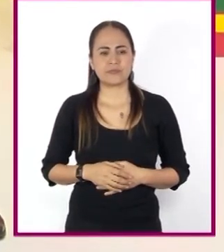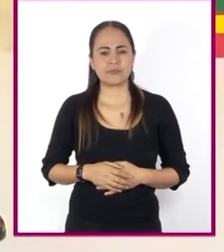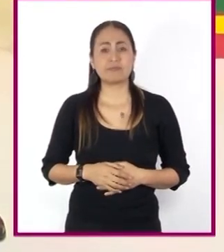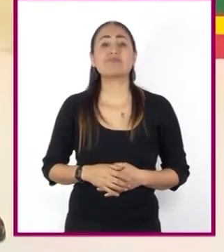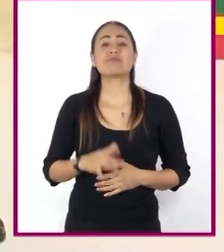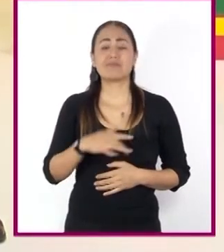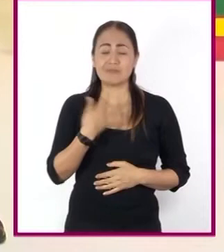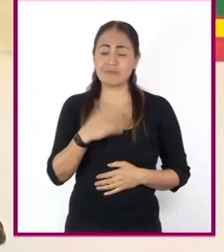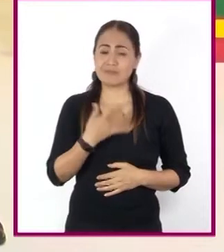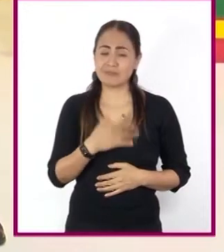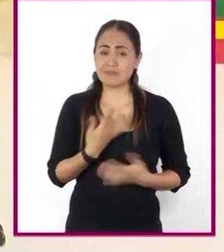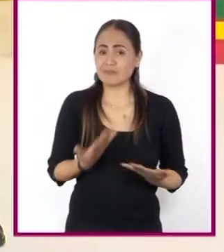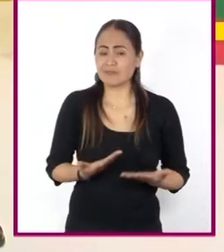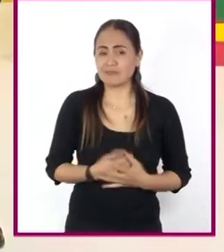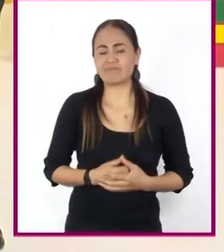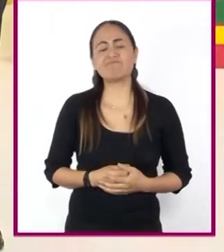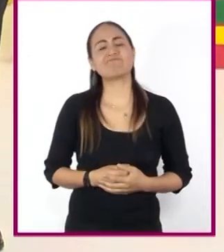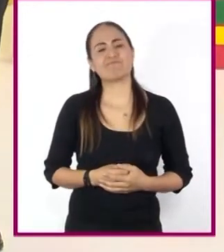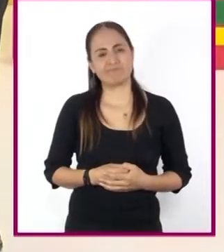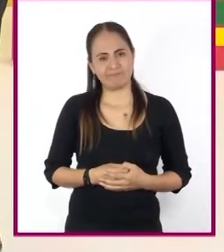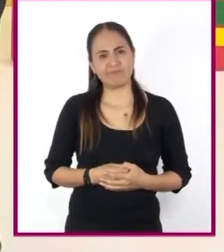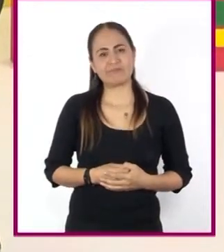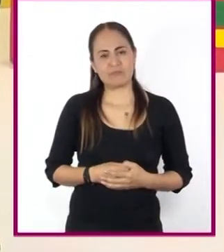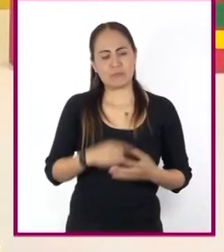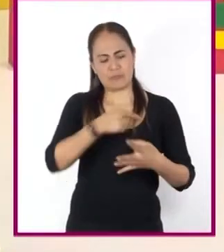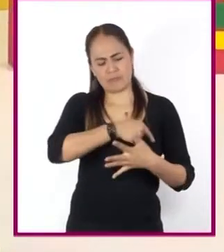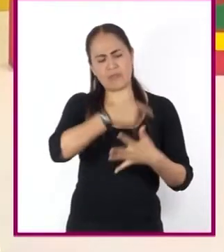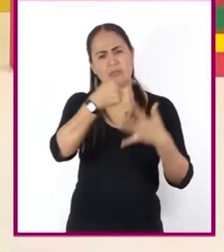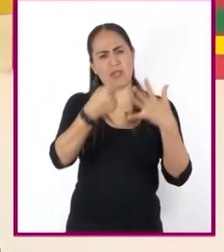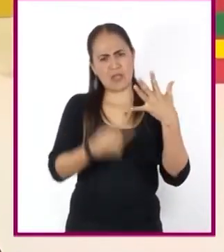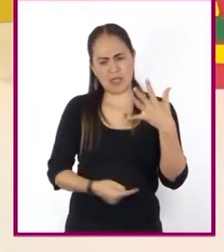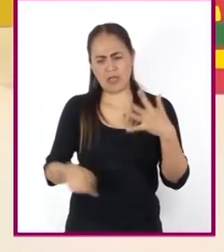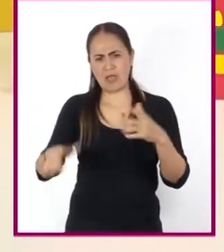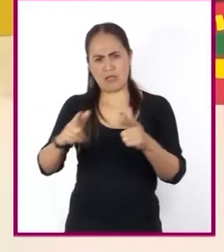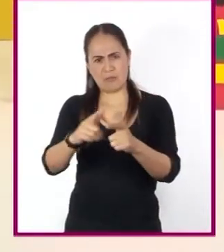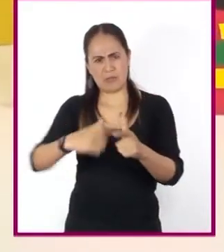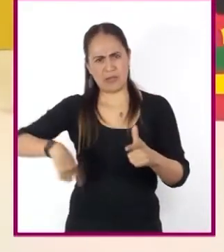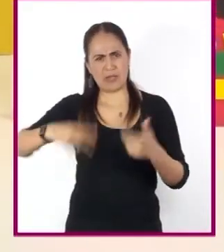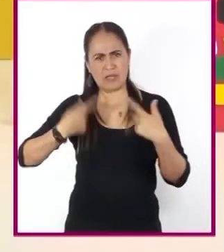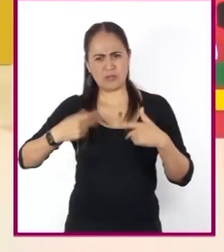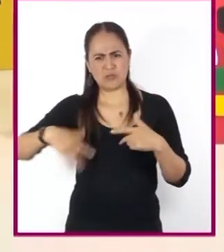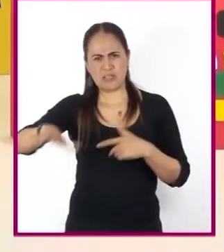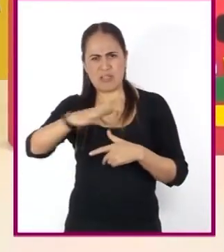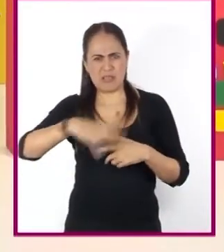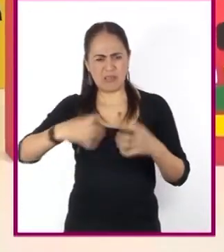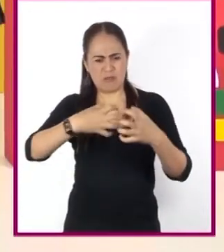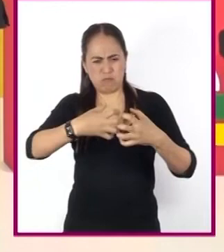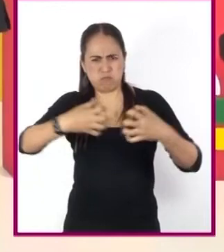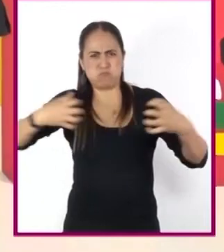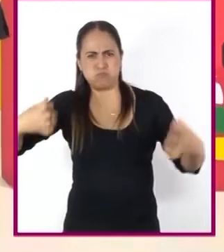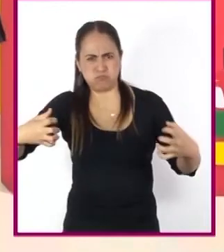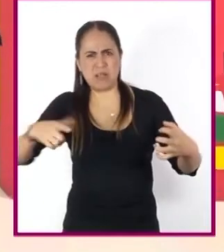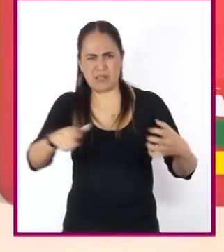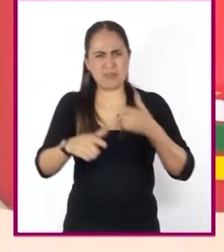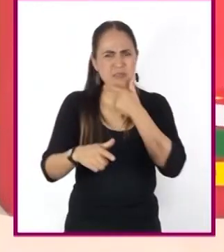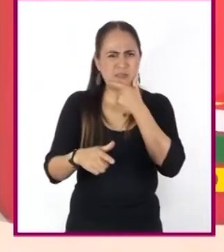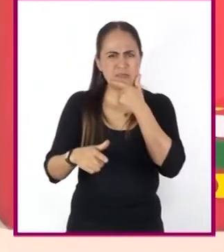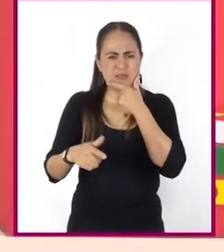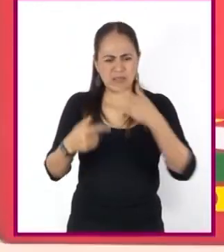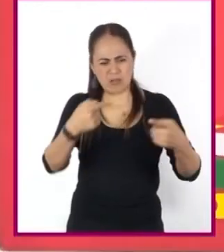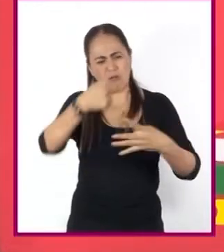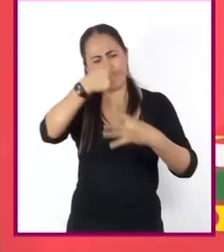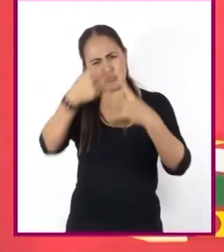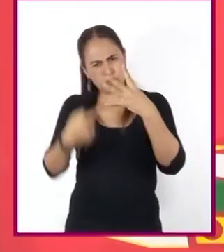¿Qué les pareció? Sin duda, las causas que tuvieron los colonos para exigir su separación fueron diversas. En